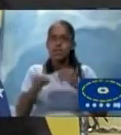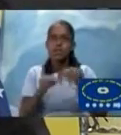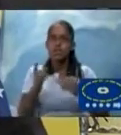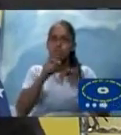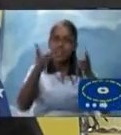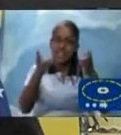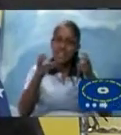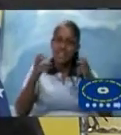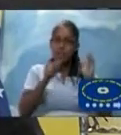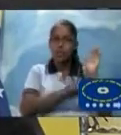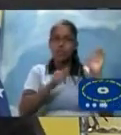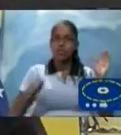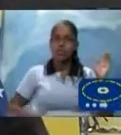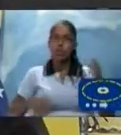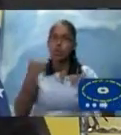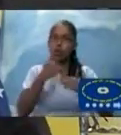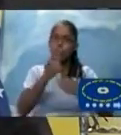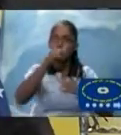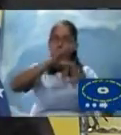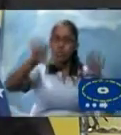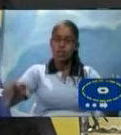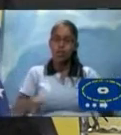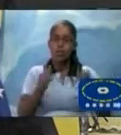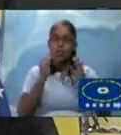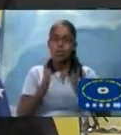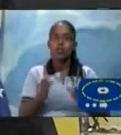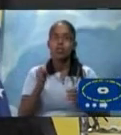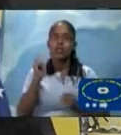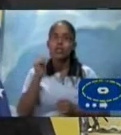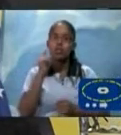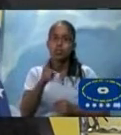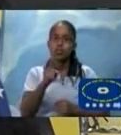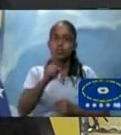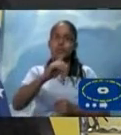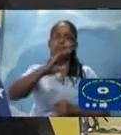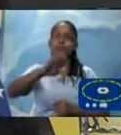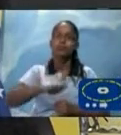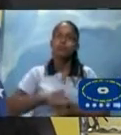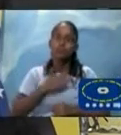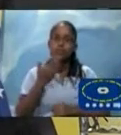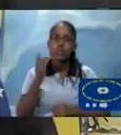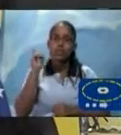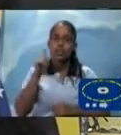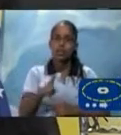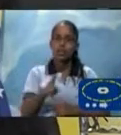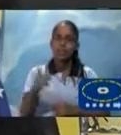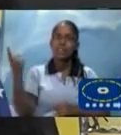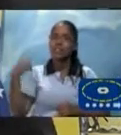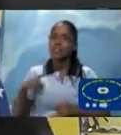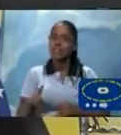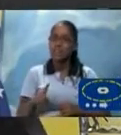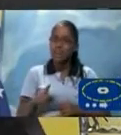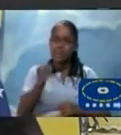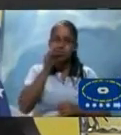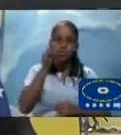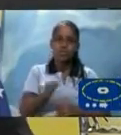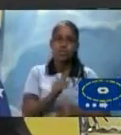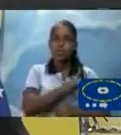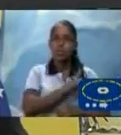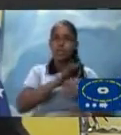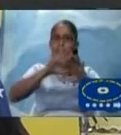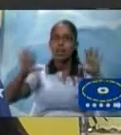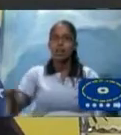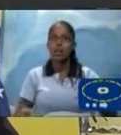reciba al Señor como su Salvador y usted podrá también tener la seguridad de la